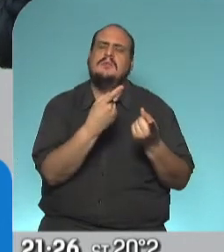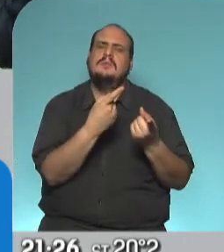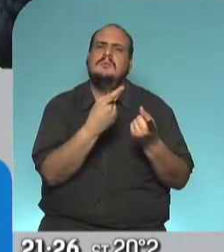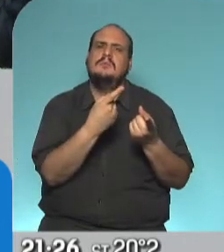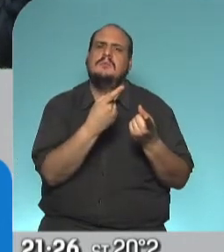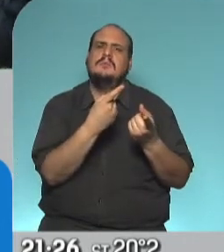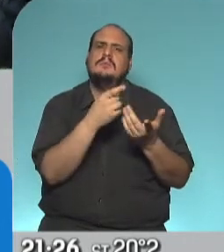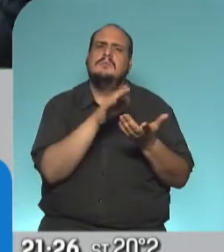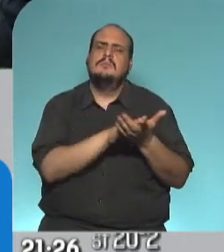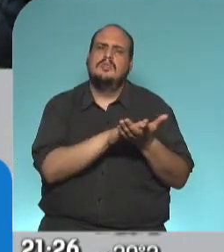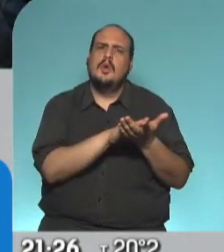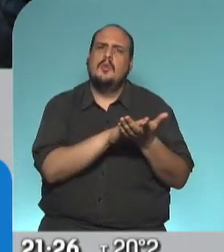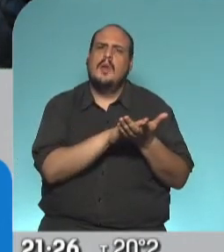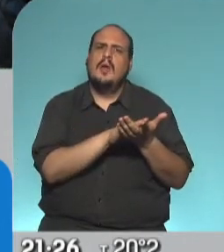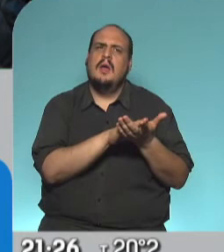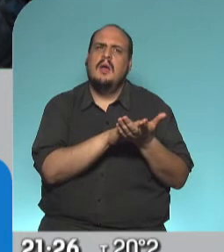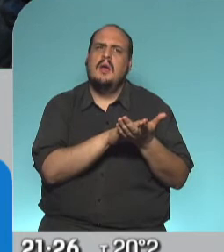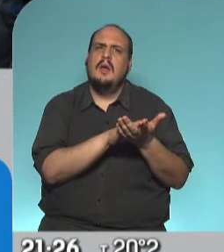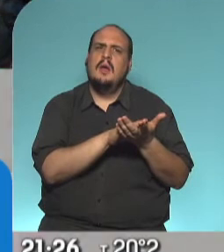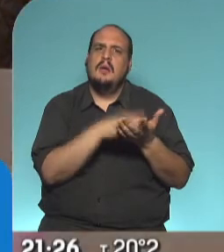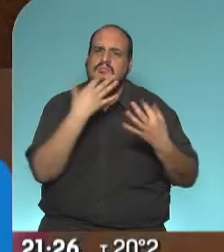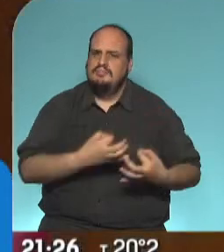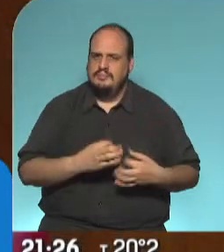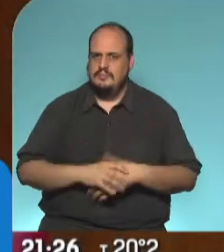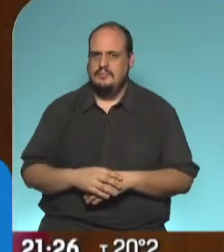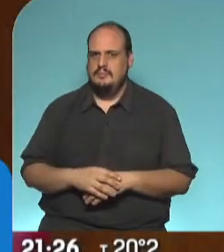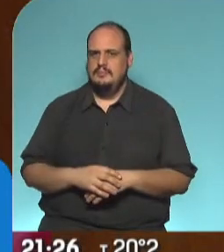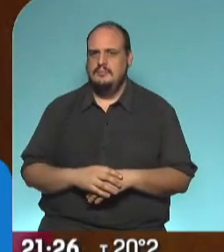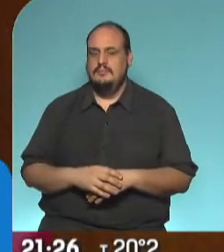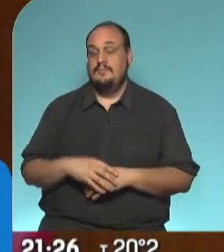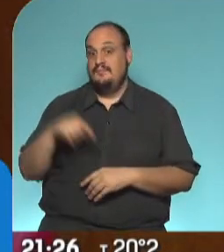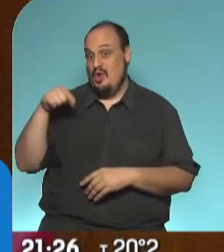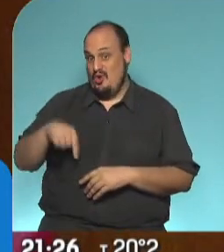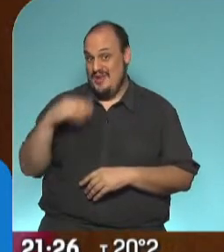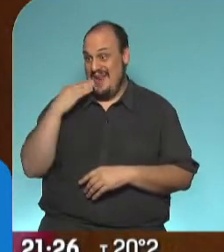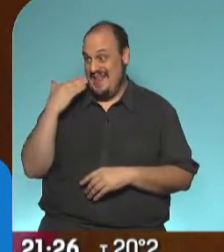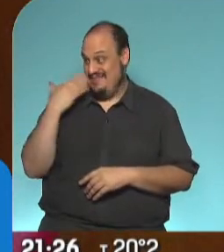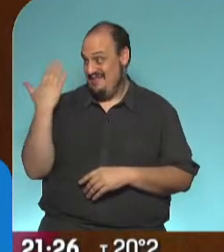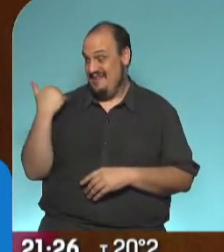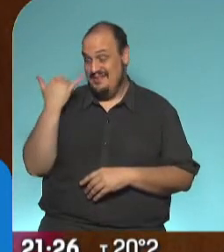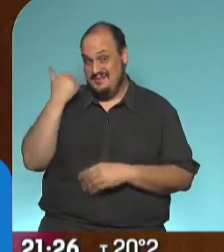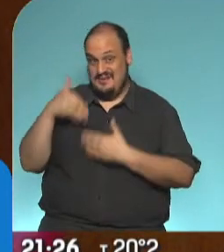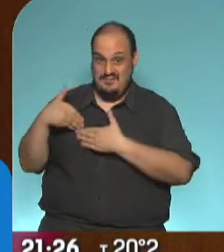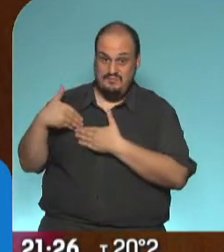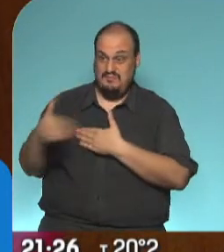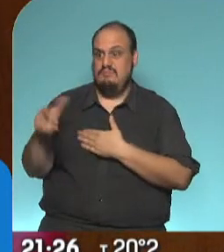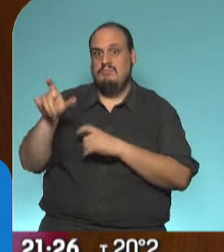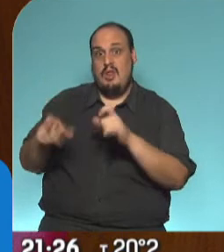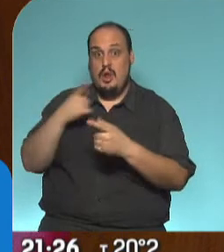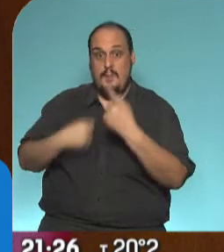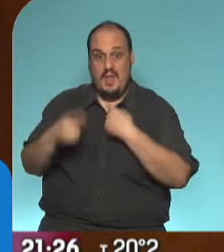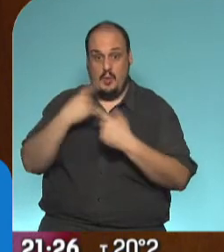con lo concreto en la mano. A partir de hoy, de hoy mismo a la tarde, ya había consultas